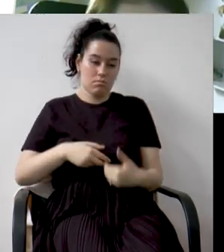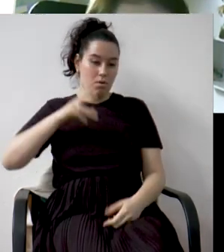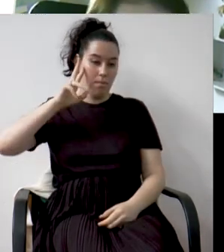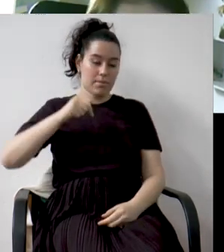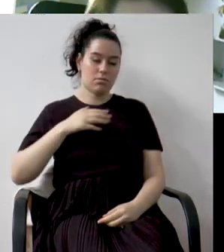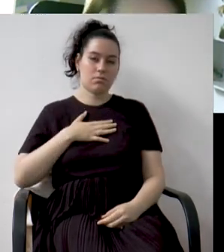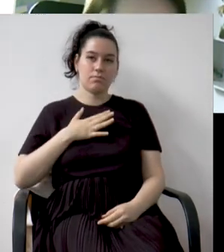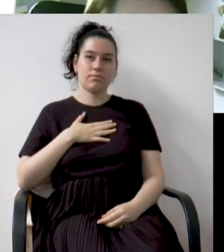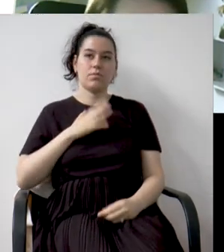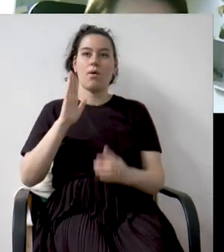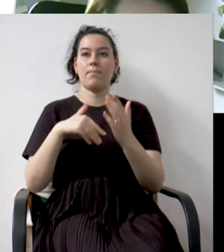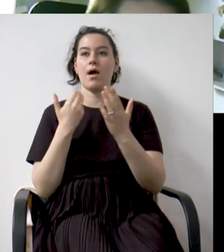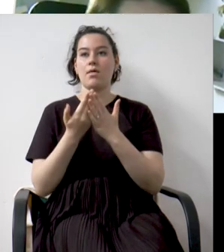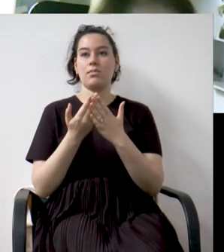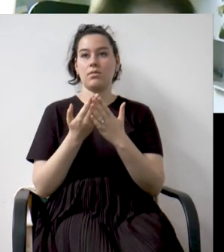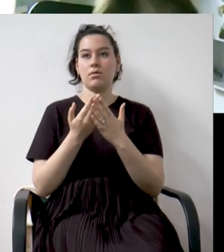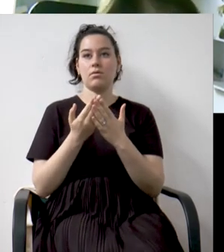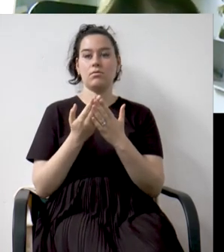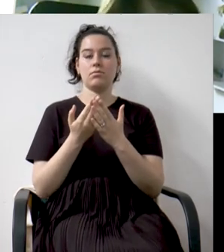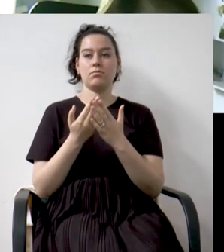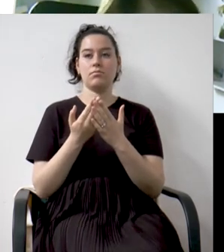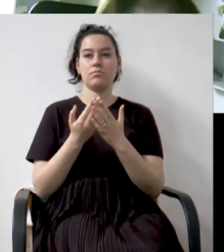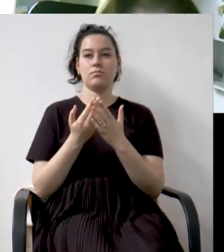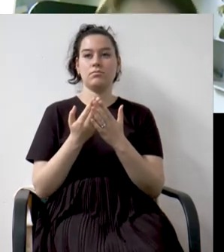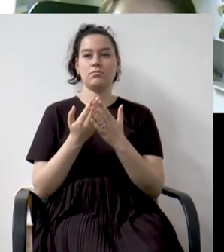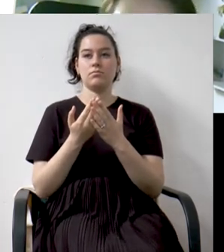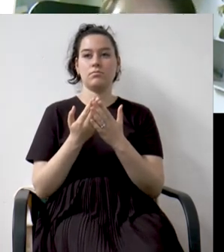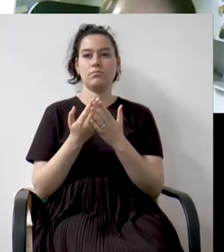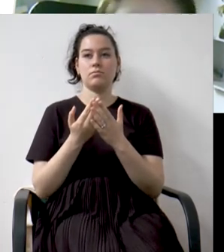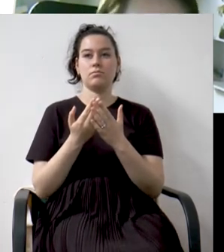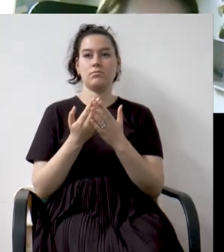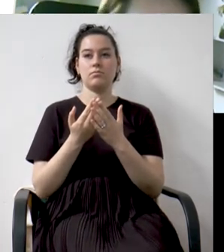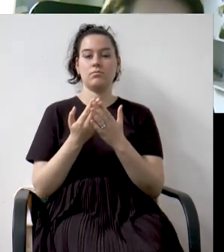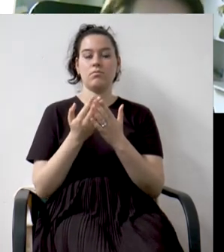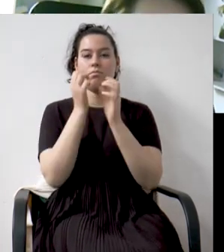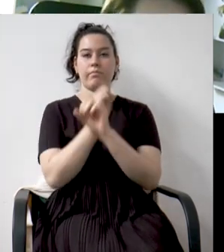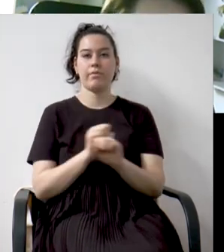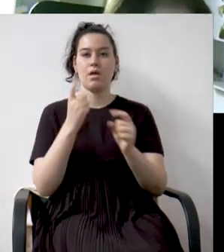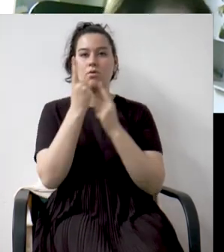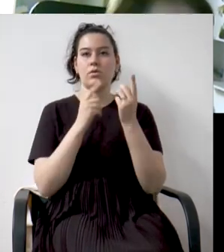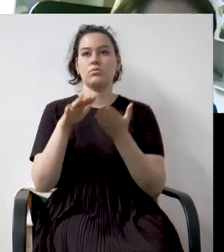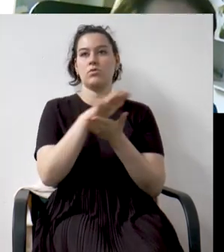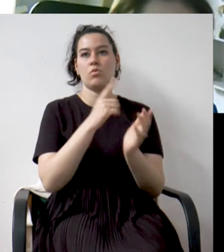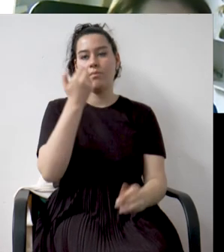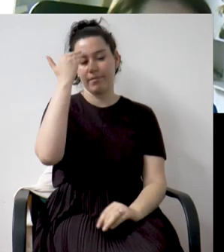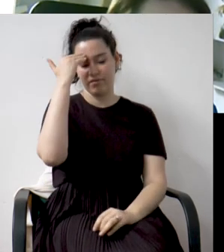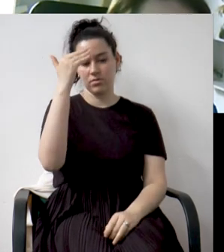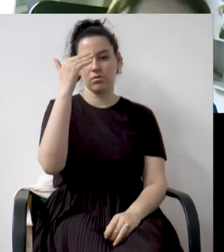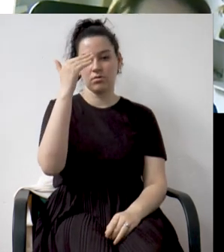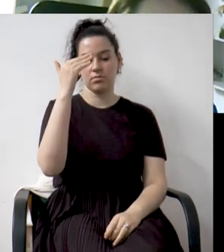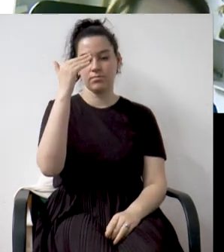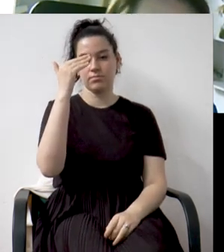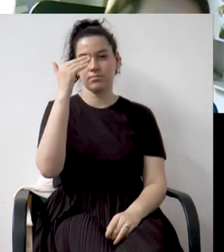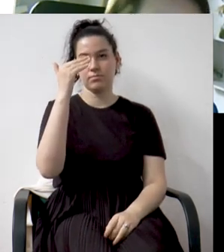ahora, ¿eh? No lo planteé en el consejo, por tanto es mi visión personal. Puede darse el caso de que un docente de